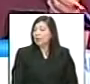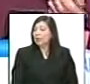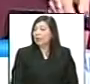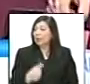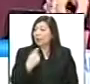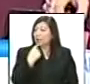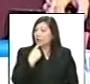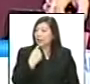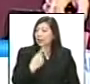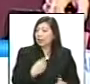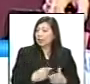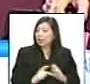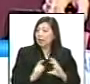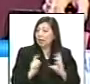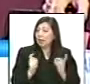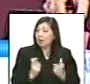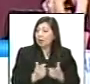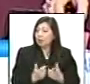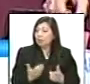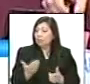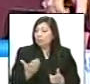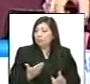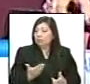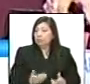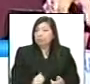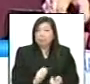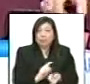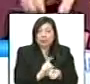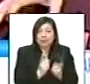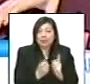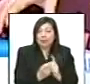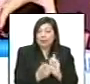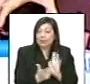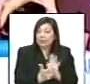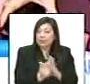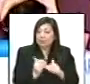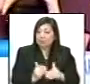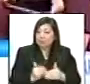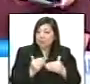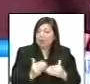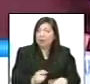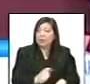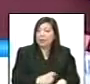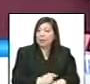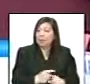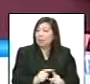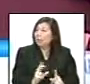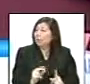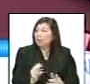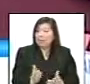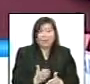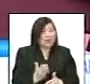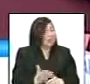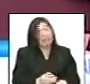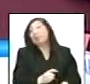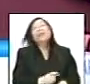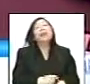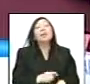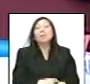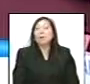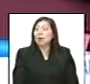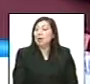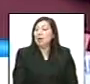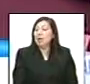señalando de que al Congreso le pedirían una modificación de la ley ampliando el plazo, pero no solo hay un problema de plazo, Presidenta, hay un